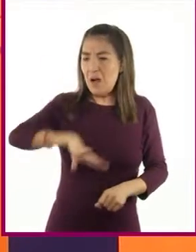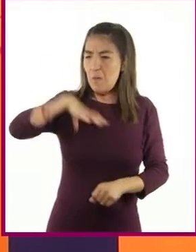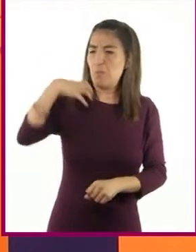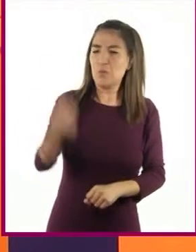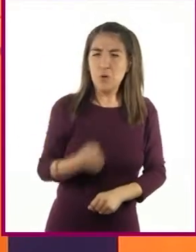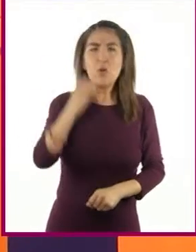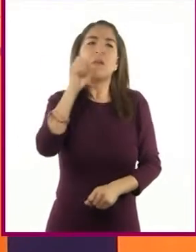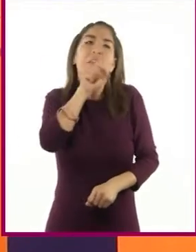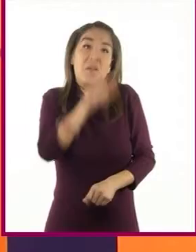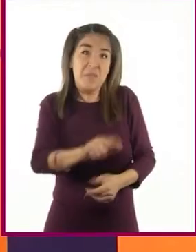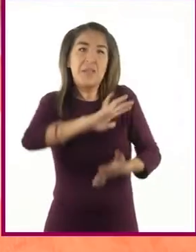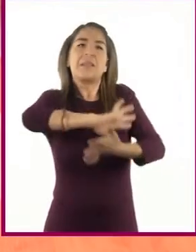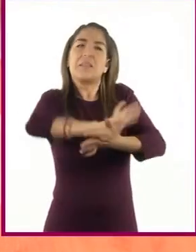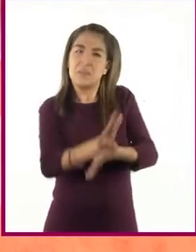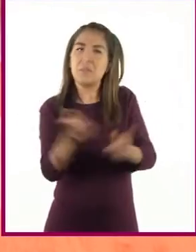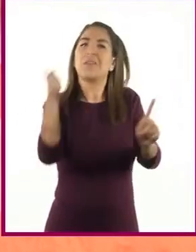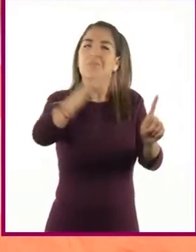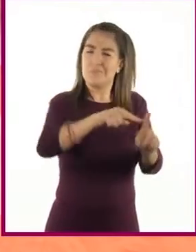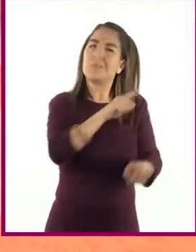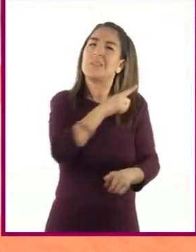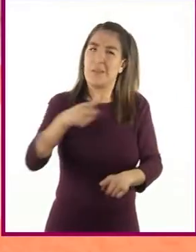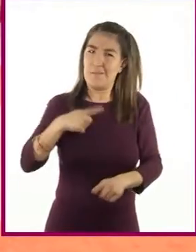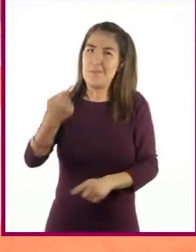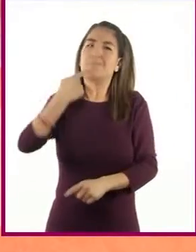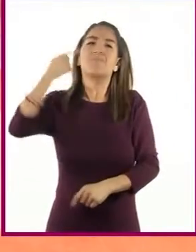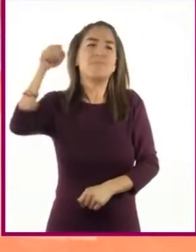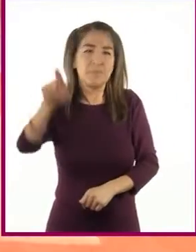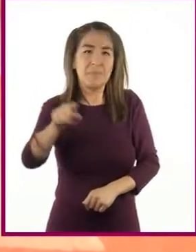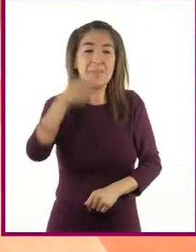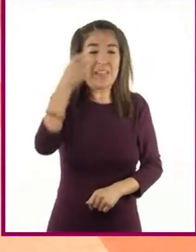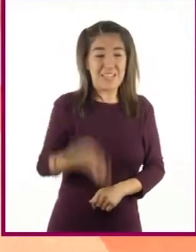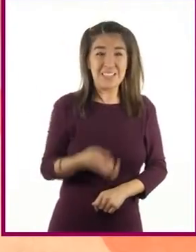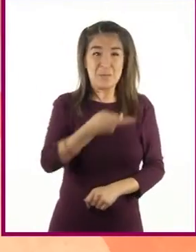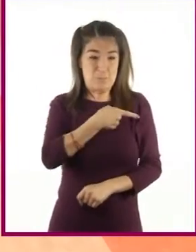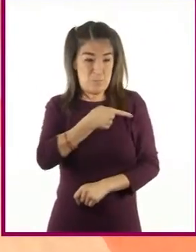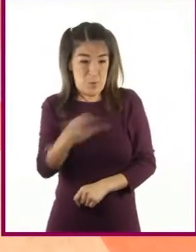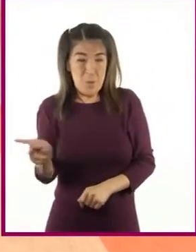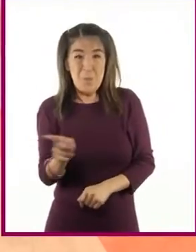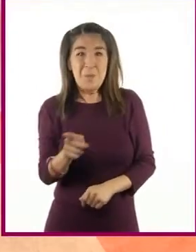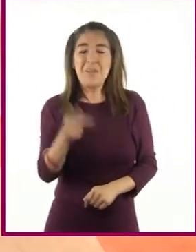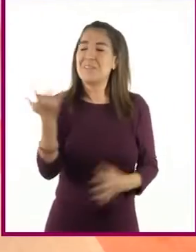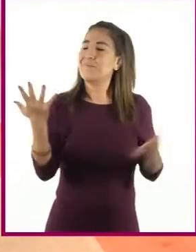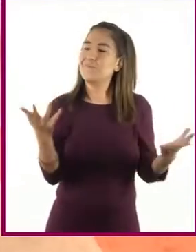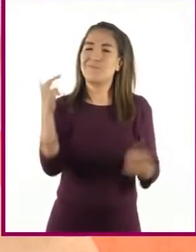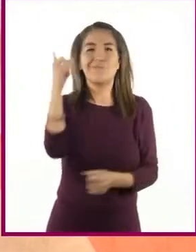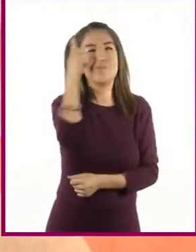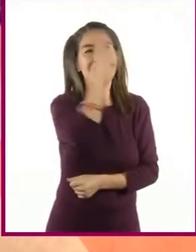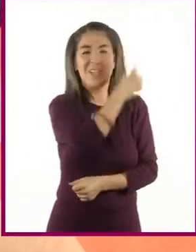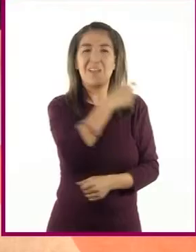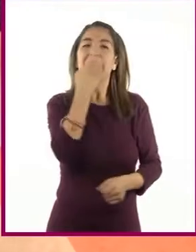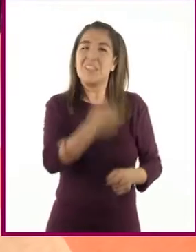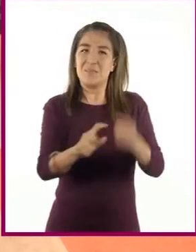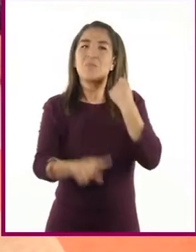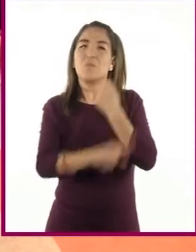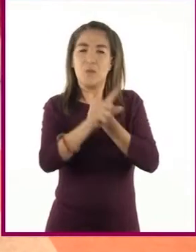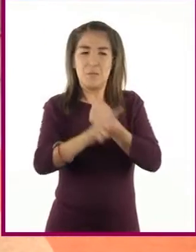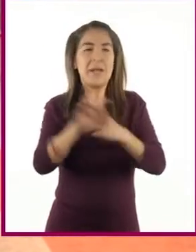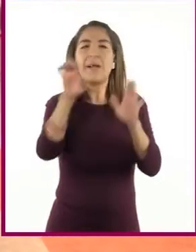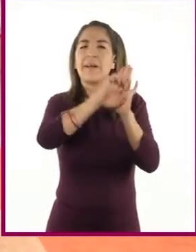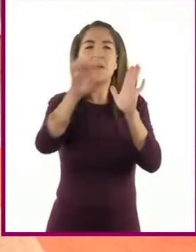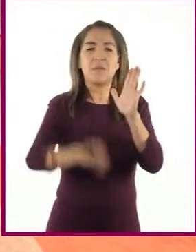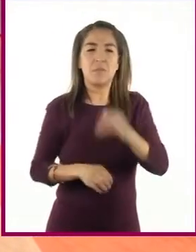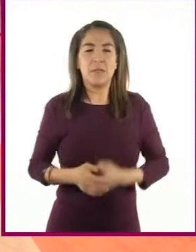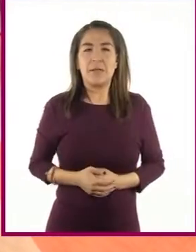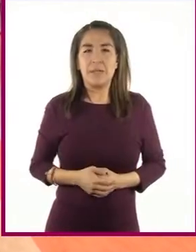y discriminación. La pobreza es otro elemento a considerar. Por ejemplo,